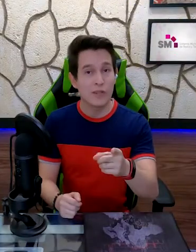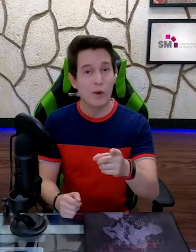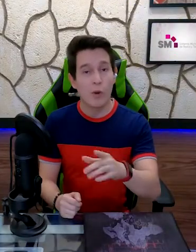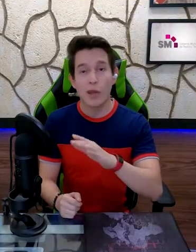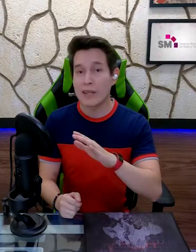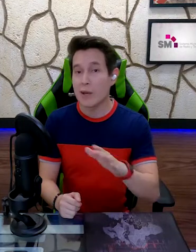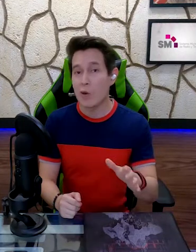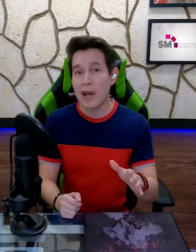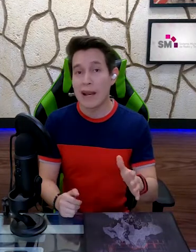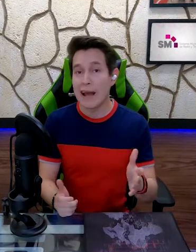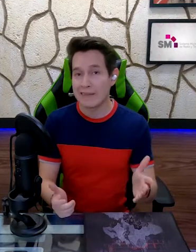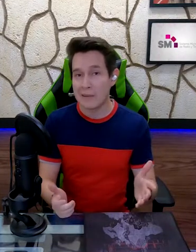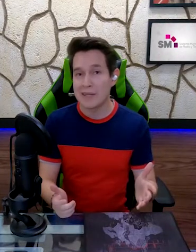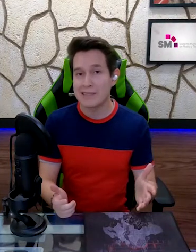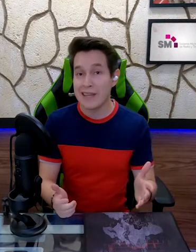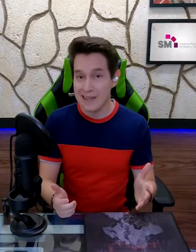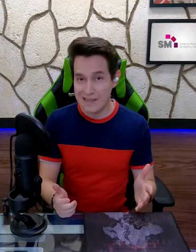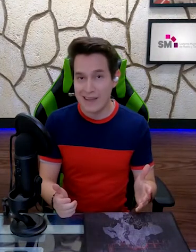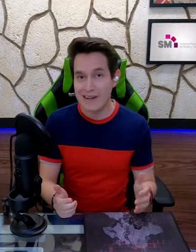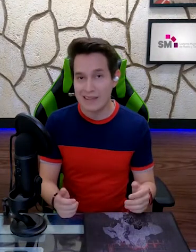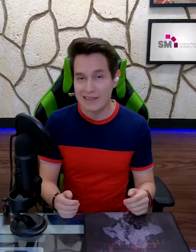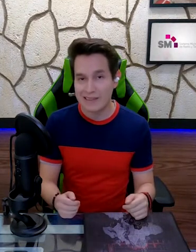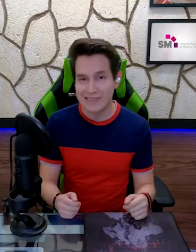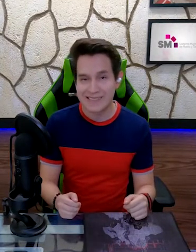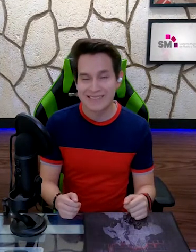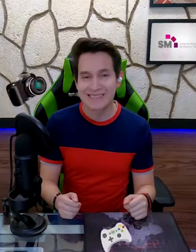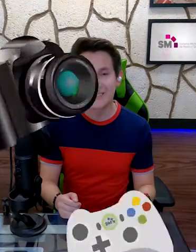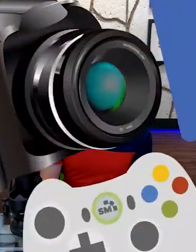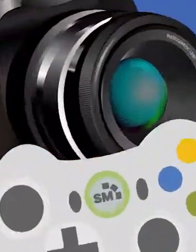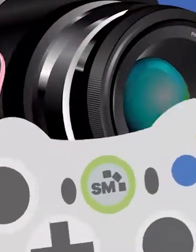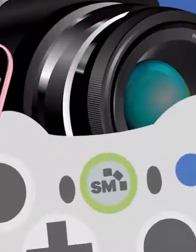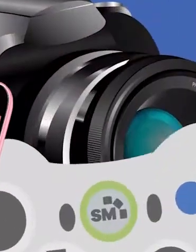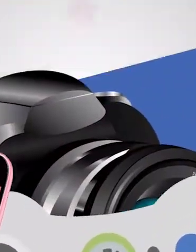va contigo a cualquier lugar a través de internet